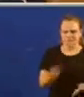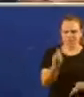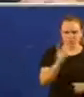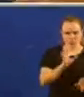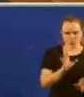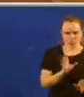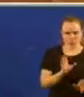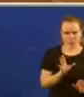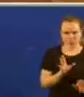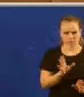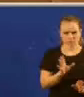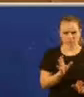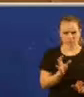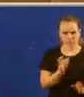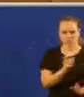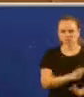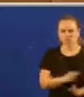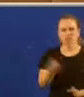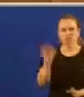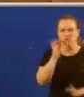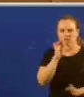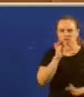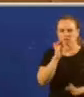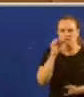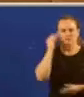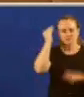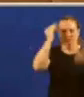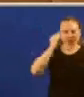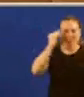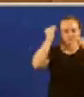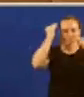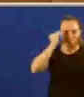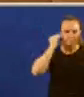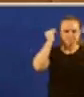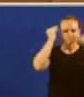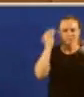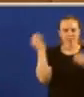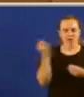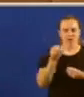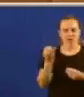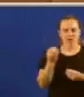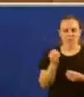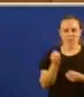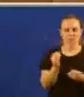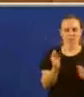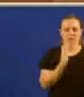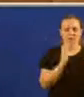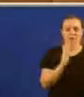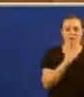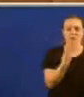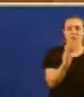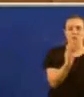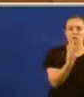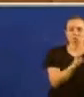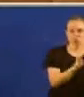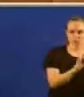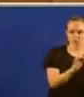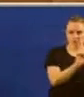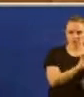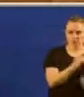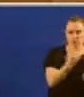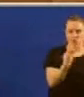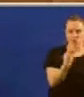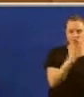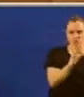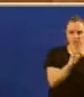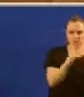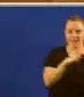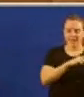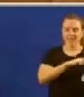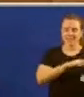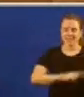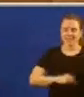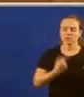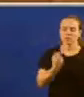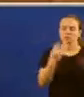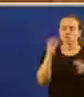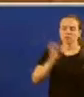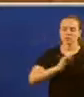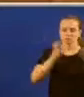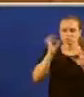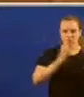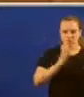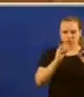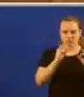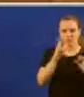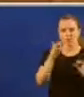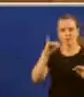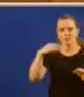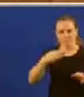galegos e galegas temos que reflexionar. A principios dos 80 éramos o 6% do Producto Interior Bruto do Estado e